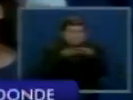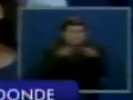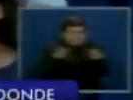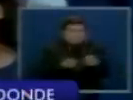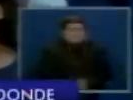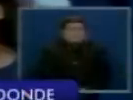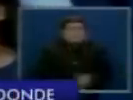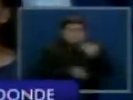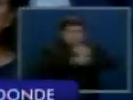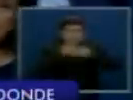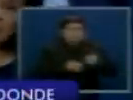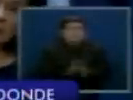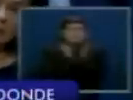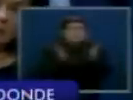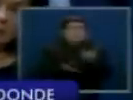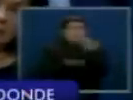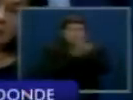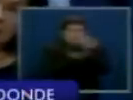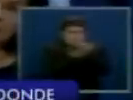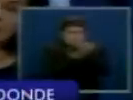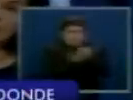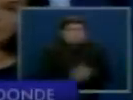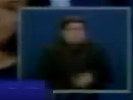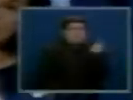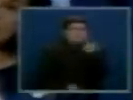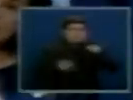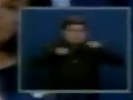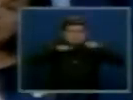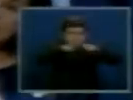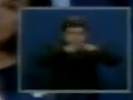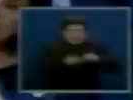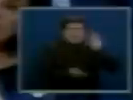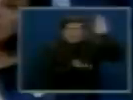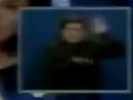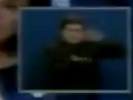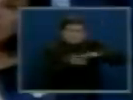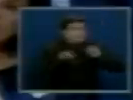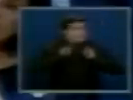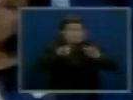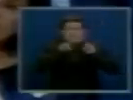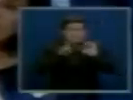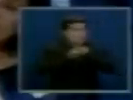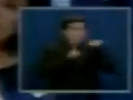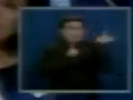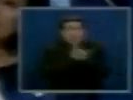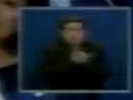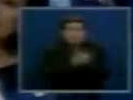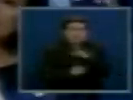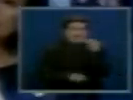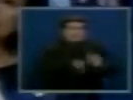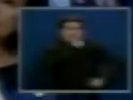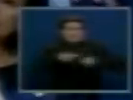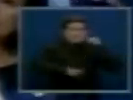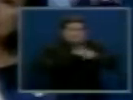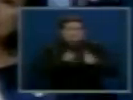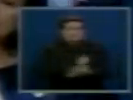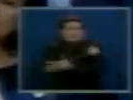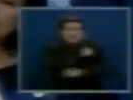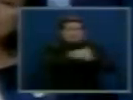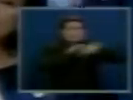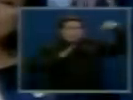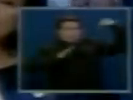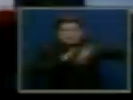la economía siempre irán aparejados a la lucha por disminuir las desigualdades sociales y combatir la pobreza